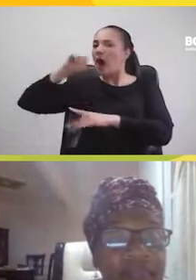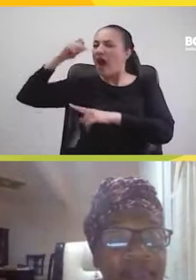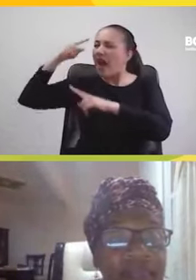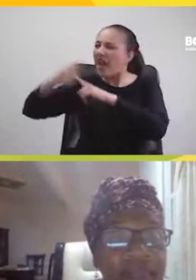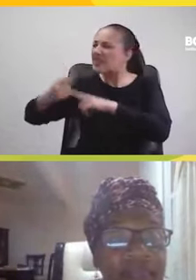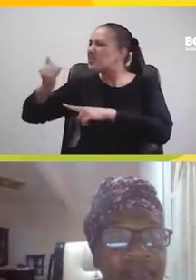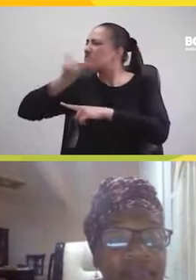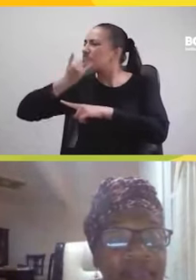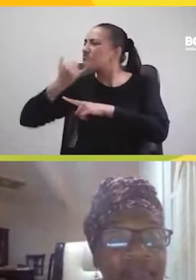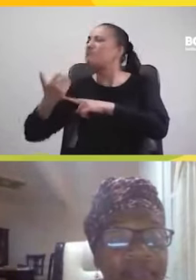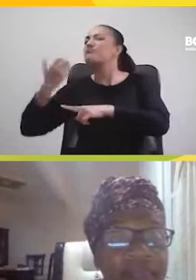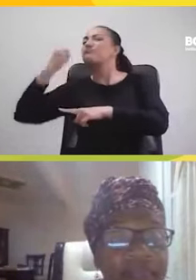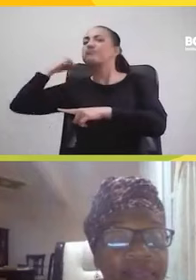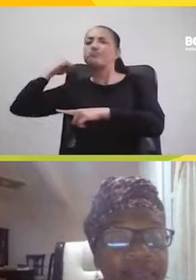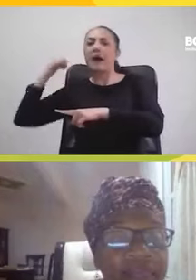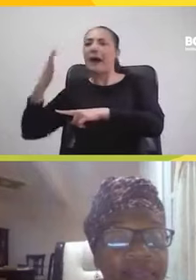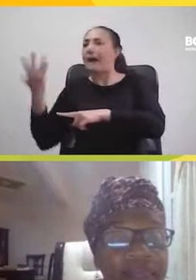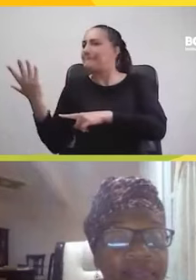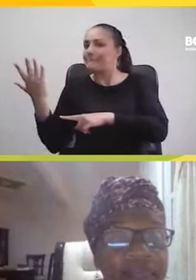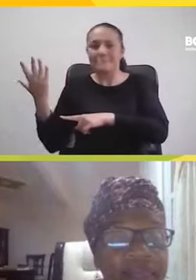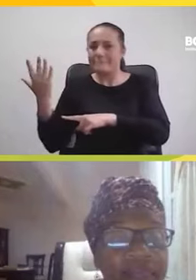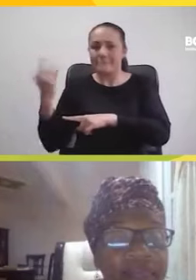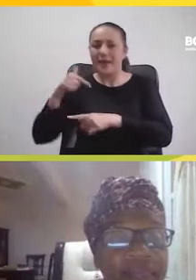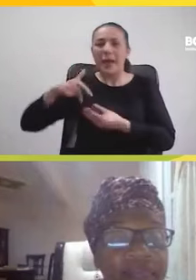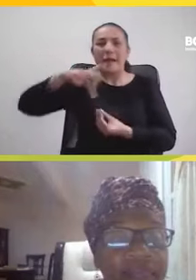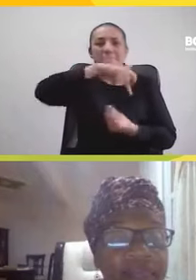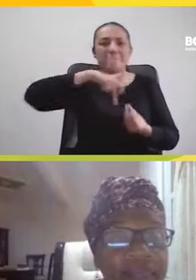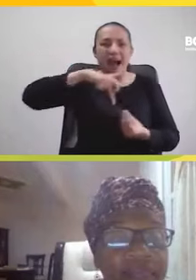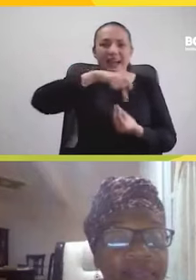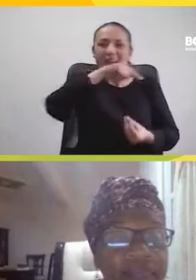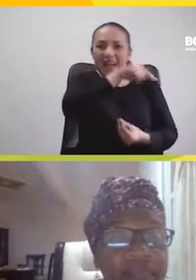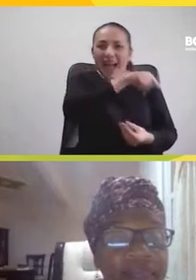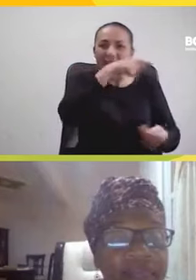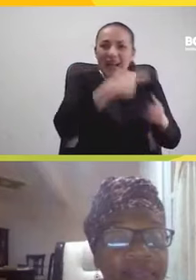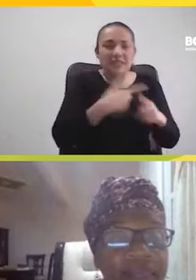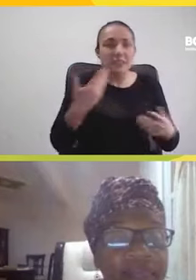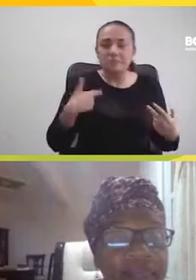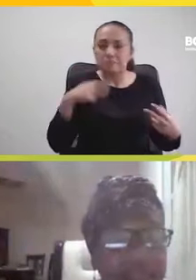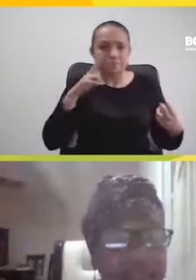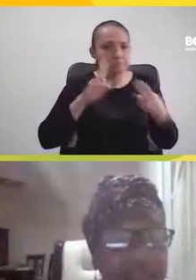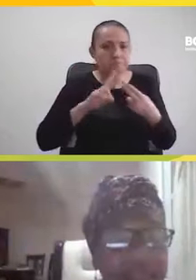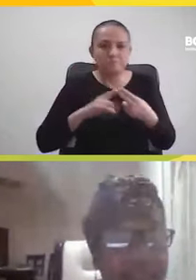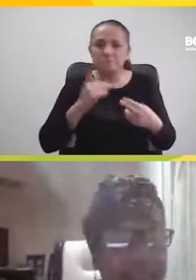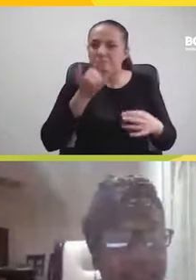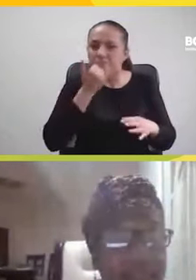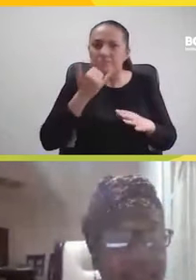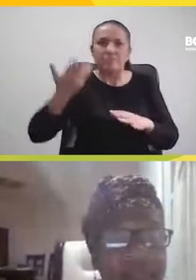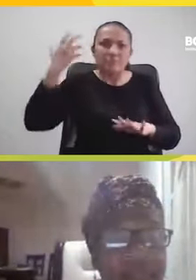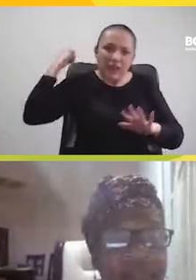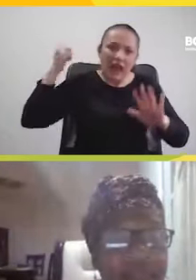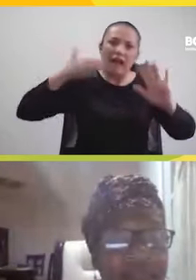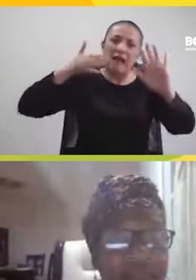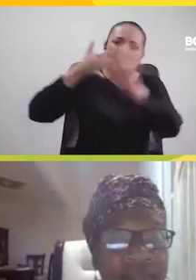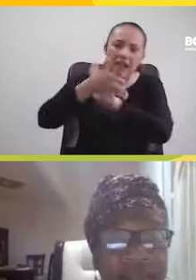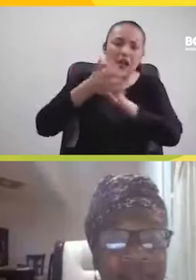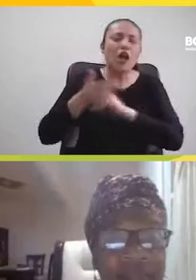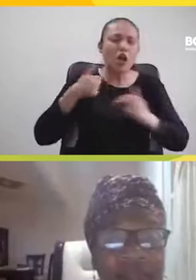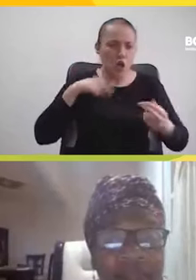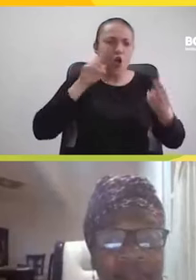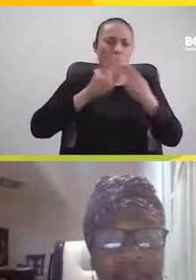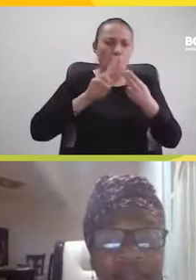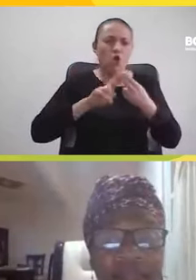en el Palenque de San Basilio realmente. No conozco esas crónicas. Bueno, conozco el libro de